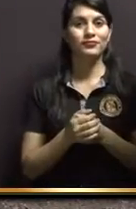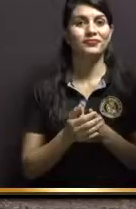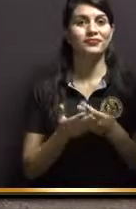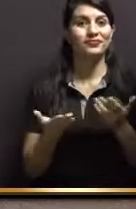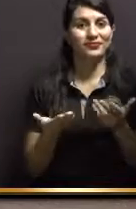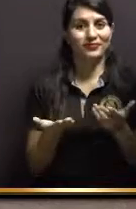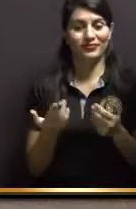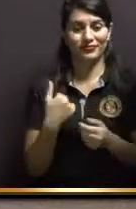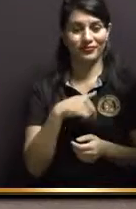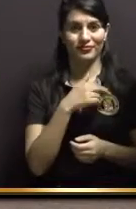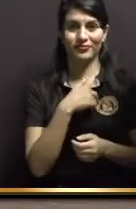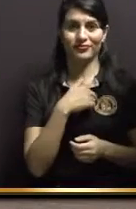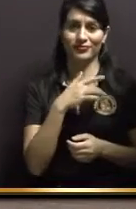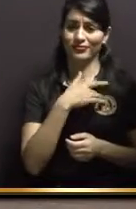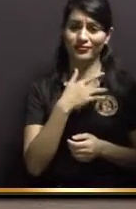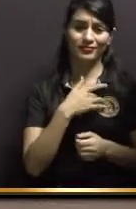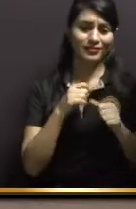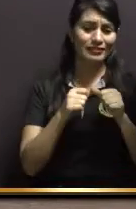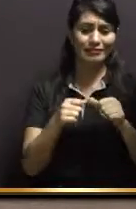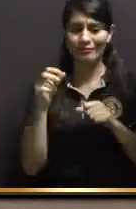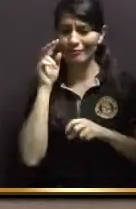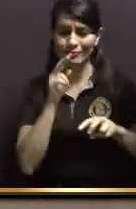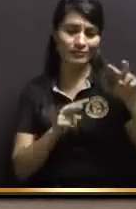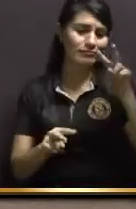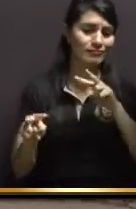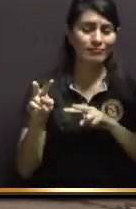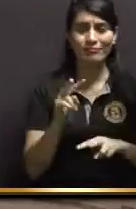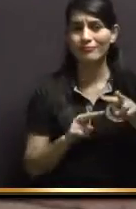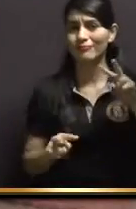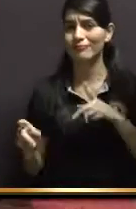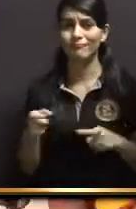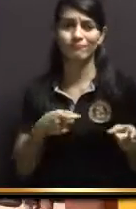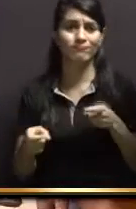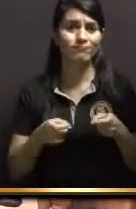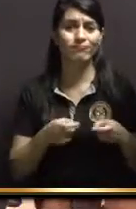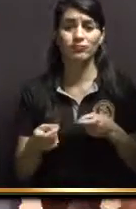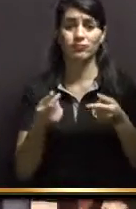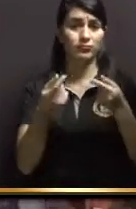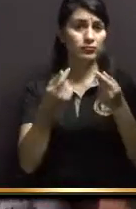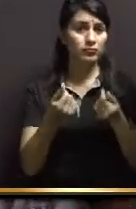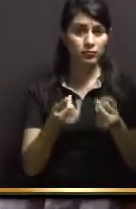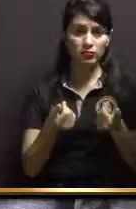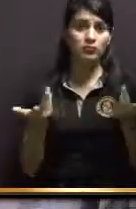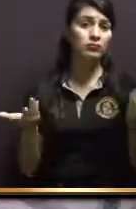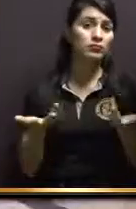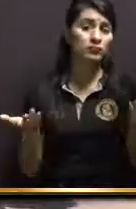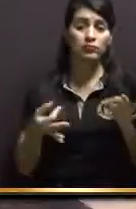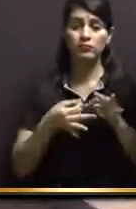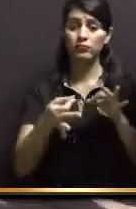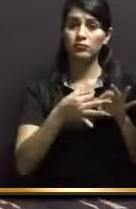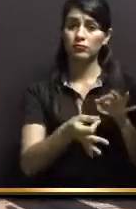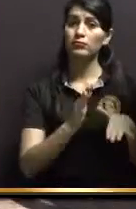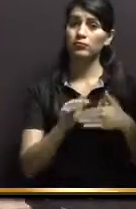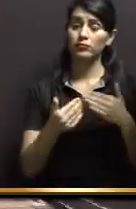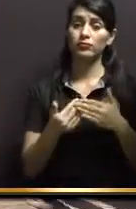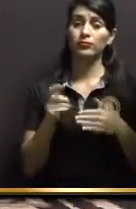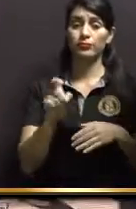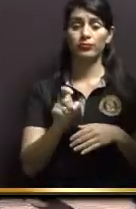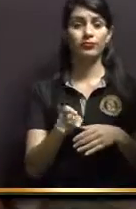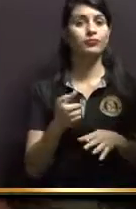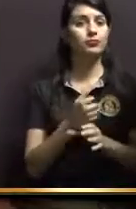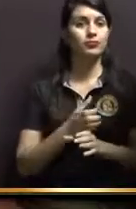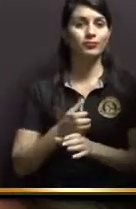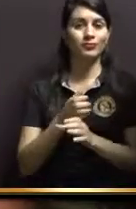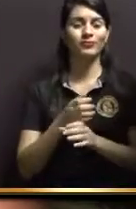que yo ando encima de esto, porque es dinero invertido del pueblo, ¿verdad? Y entonces hay que cuidarlo.